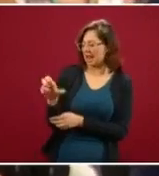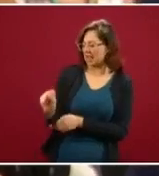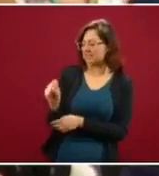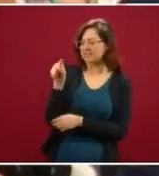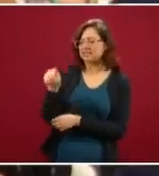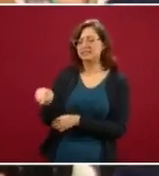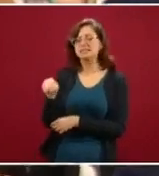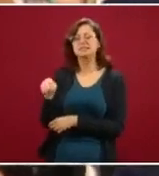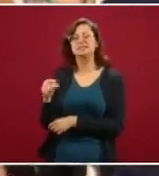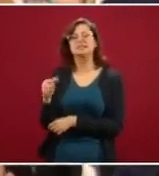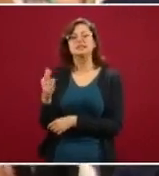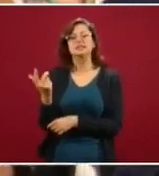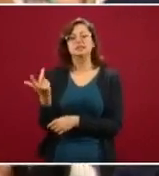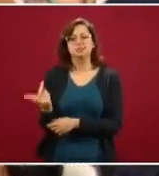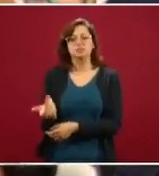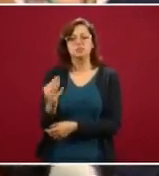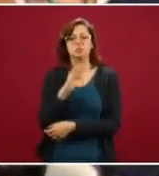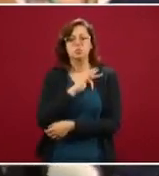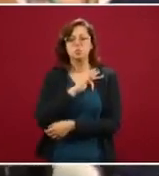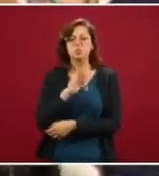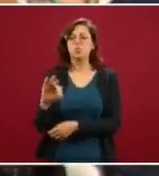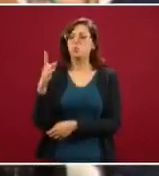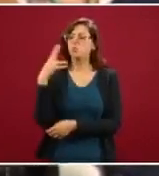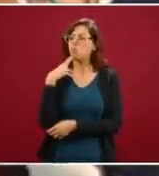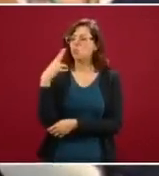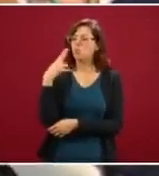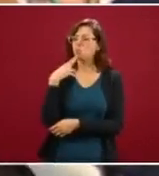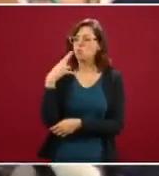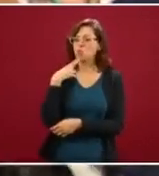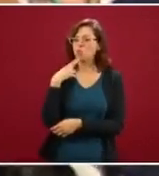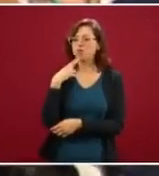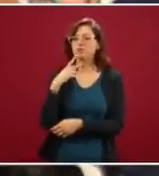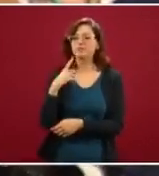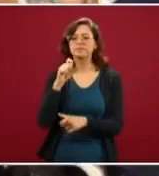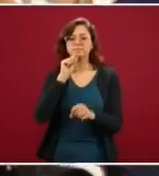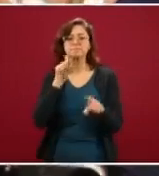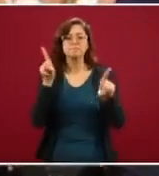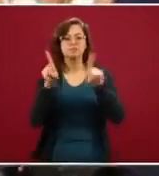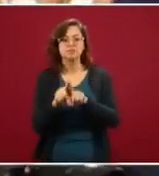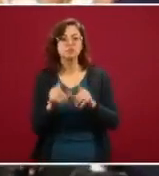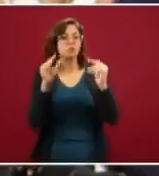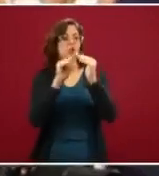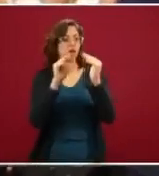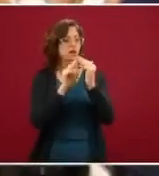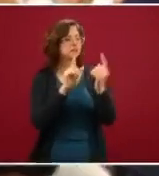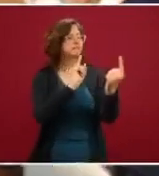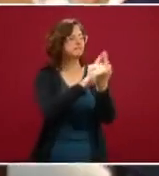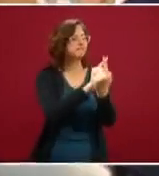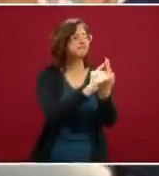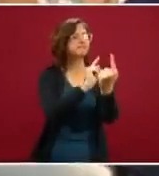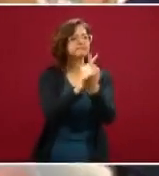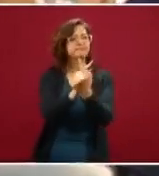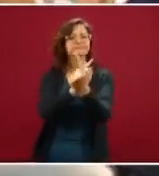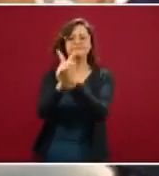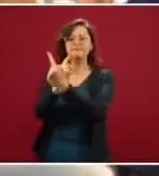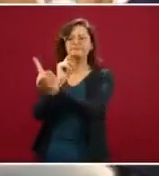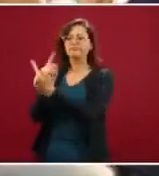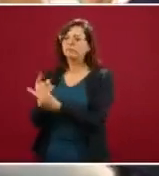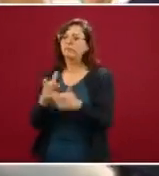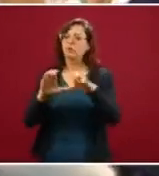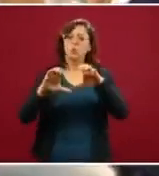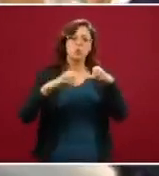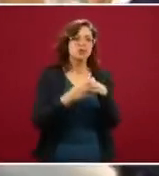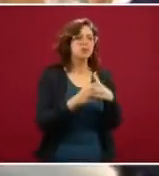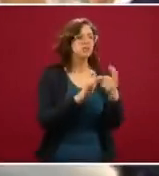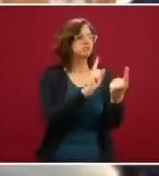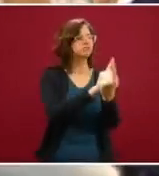manera puntual, se hace como en el gobierno de la ciudad que se ha planteado, de ir casa por casa, de ir comunidad por